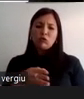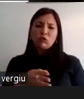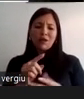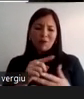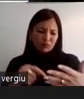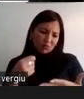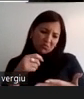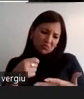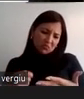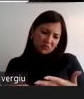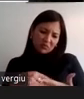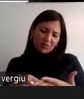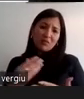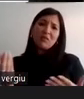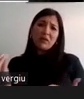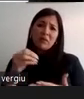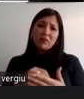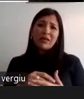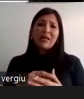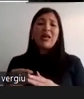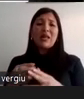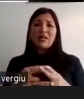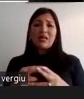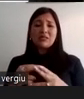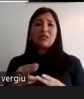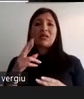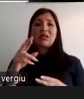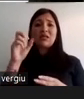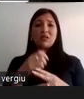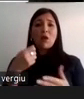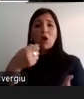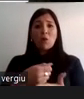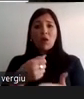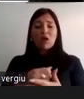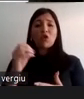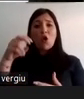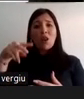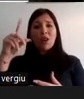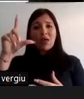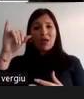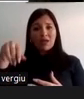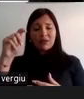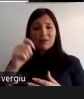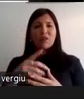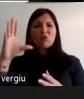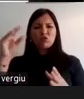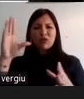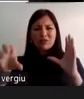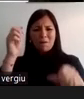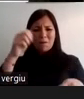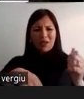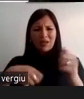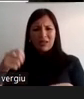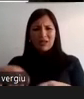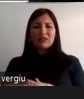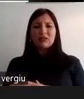smartphones para poder reservar hacer reservas o pagos online y muchas veces algunas páginas de